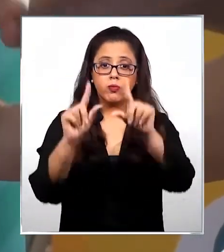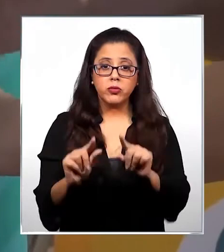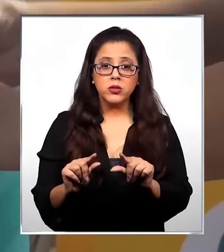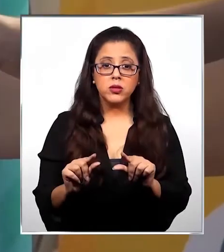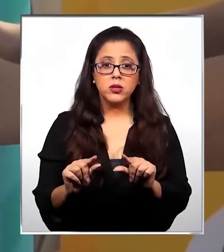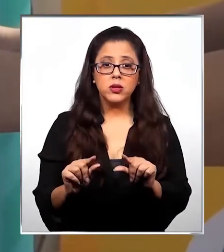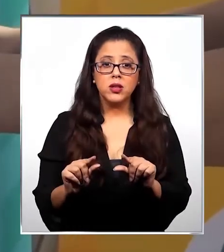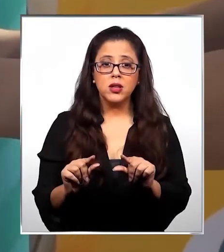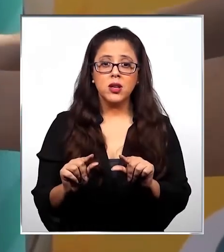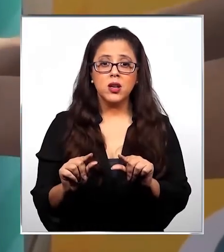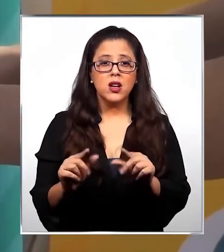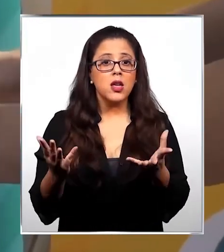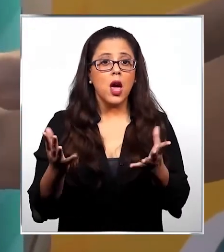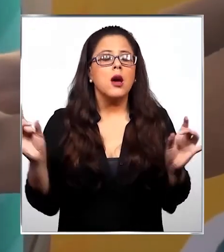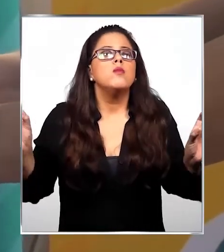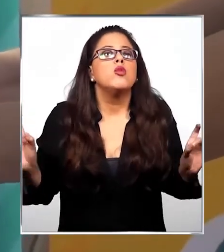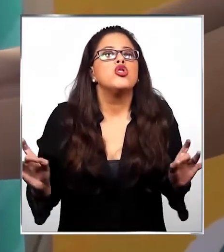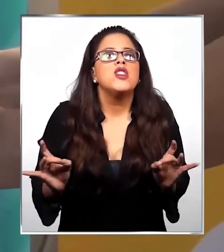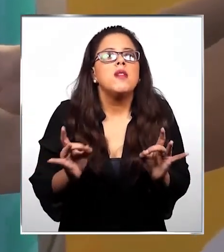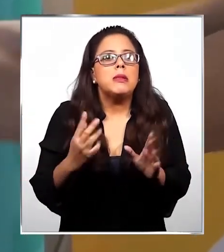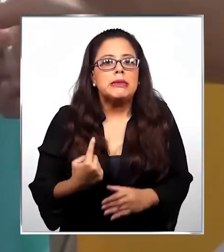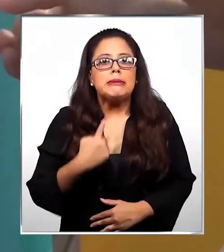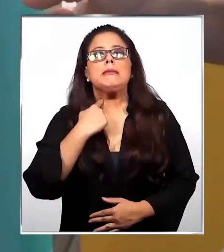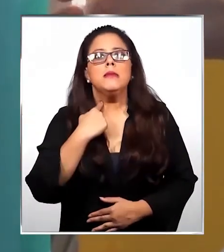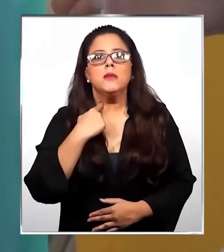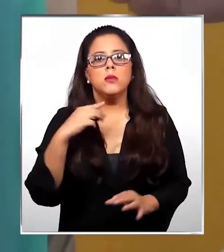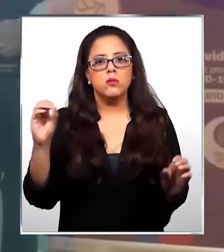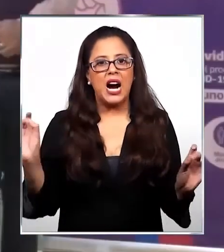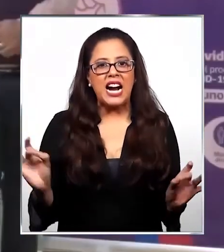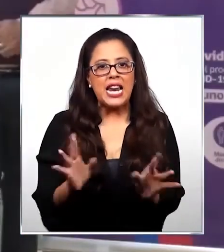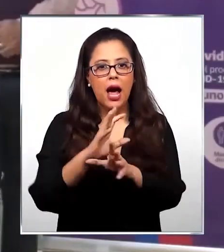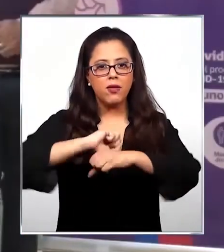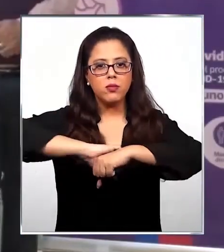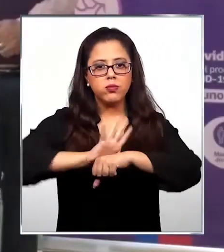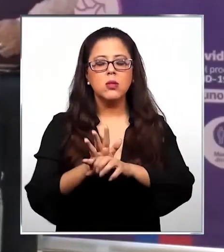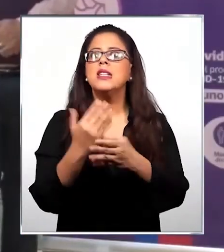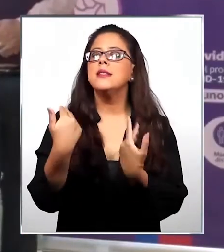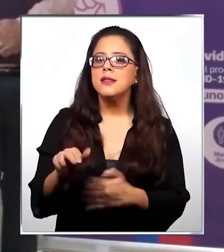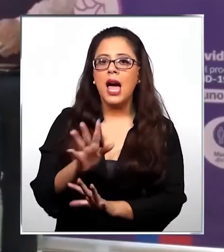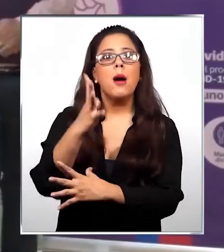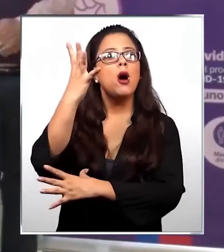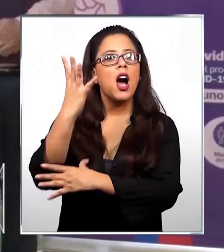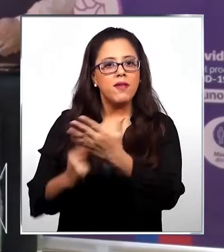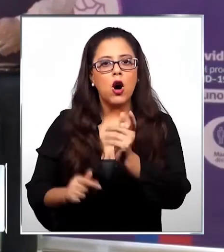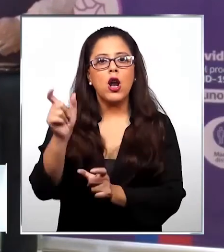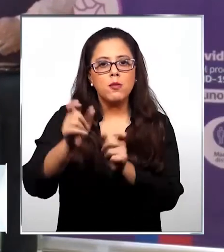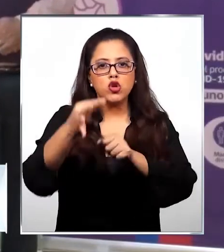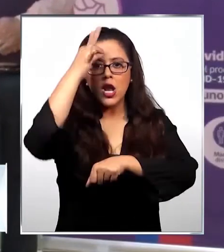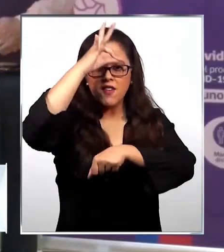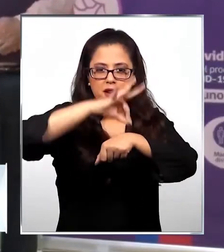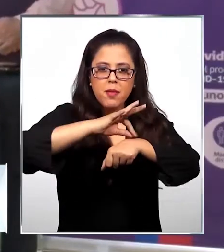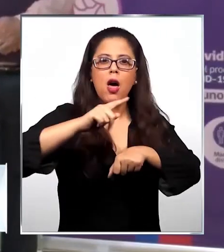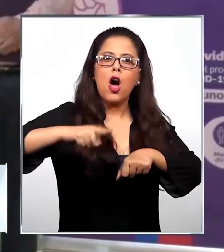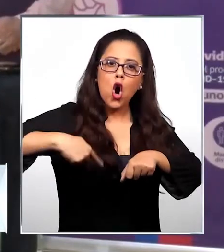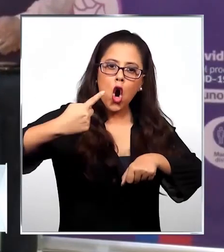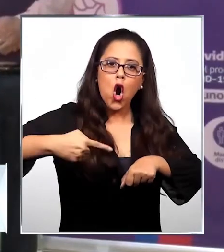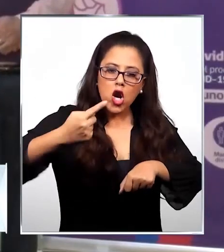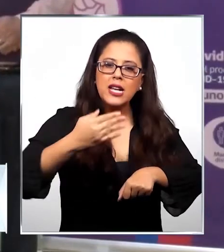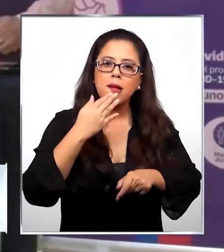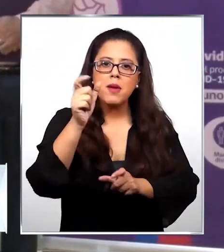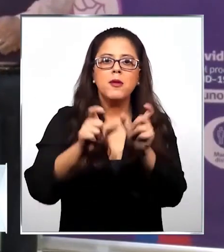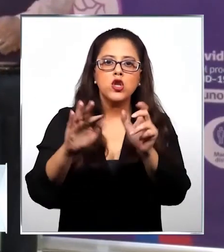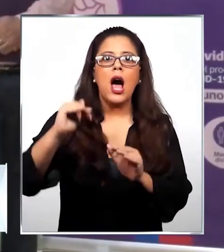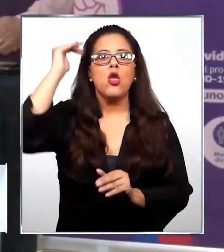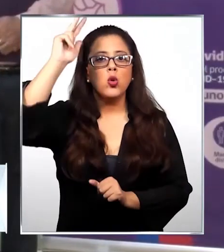porcentaje el riesgo de sufrir un cuadro grave de COVID-19. Hemos terminado con las personas que tienen enfermedades crónicas, con los adultos